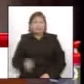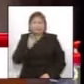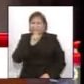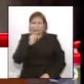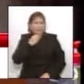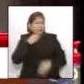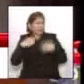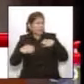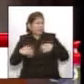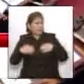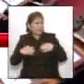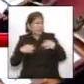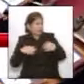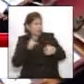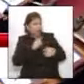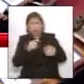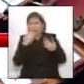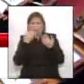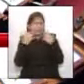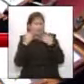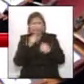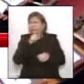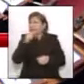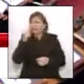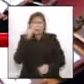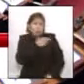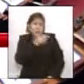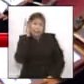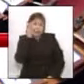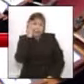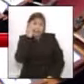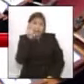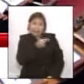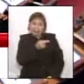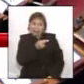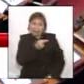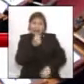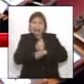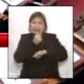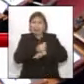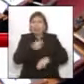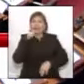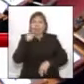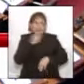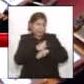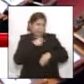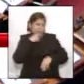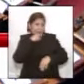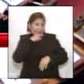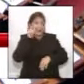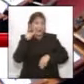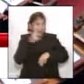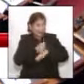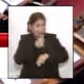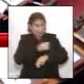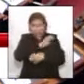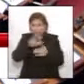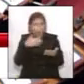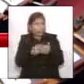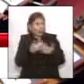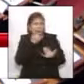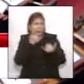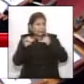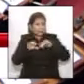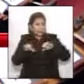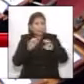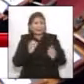es mi odio. No es mi odio porque usted sabe, presidente. Usted sabe, presidente, que ella es la culpable. Ella es la culpable de todas las cosas que están